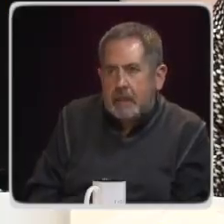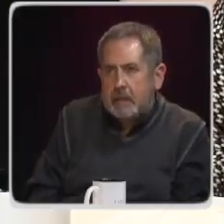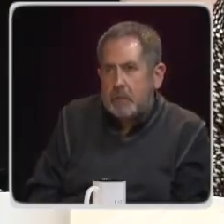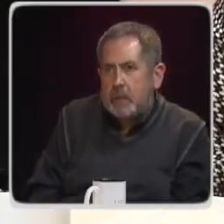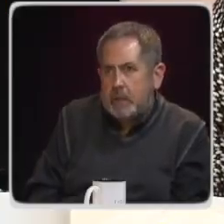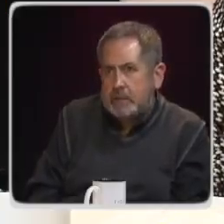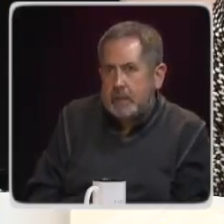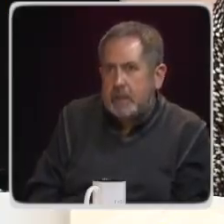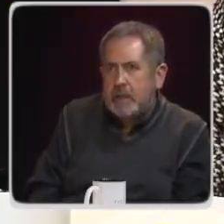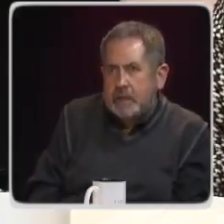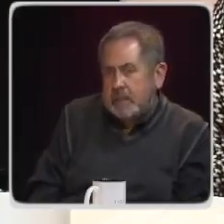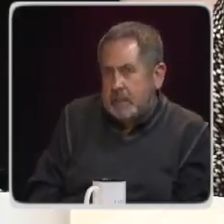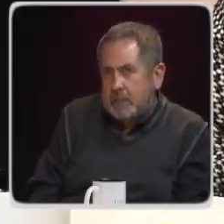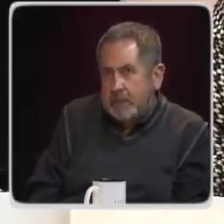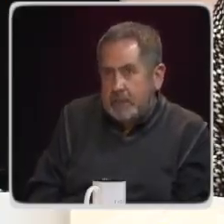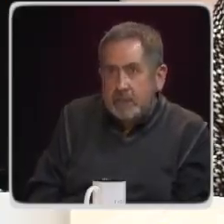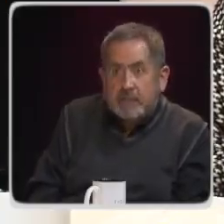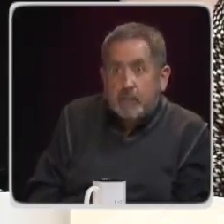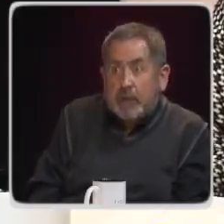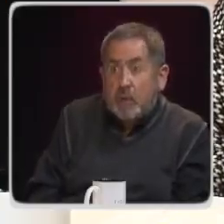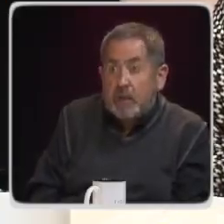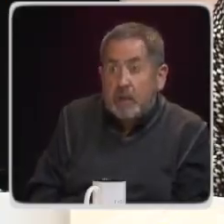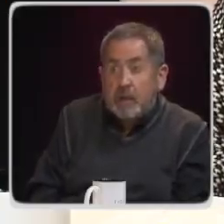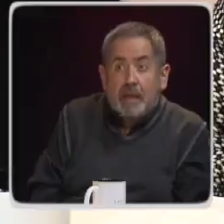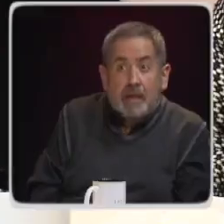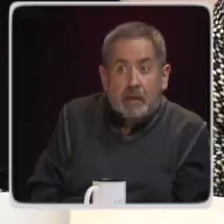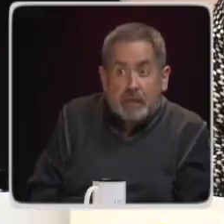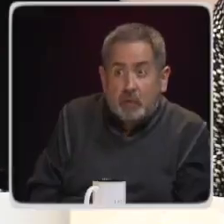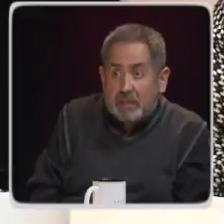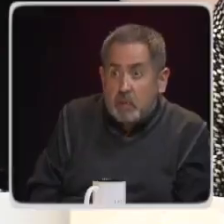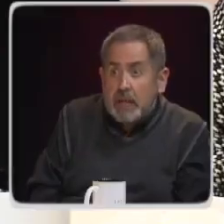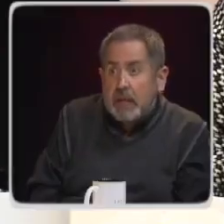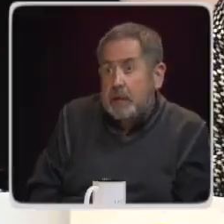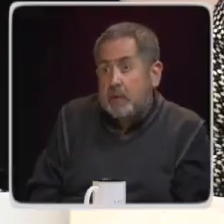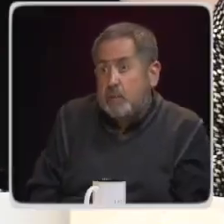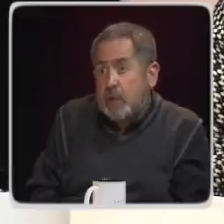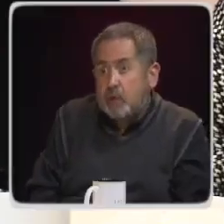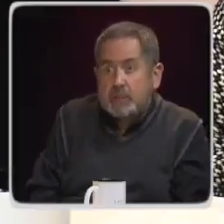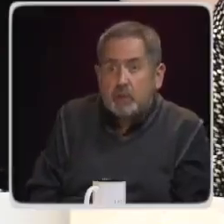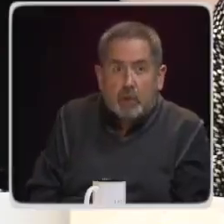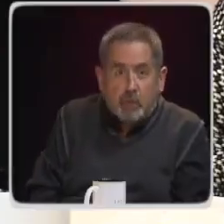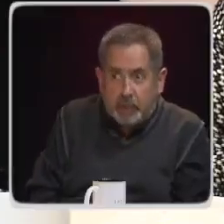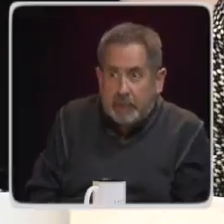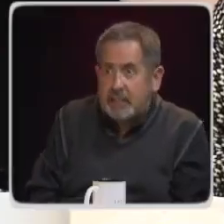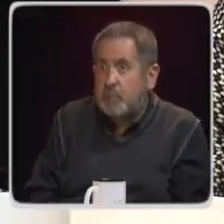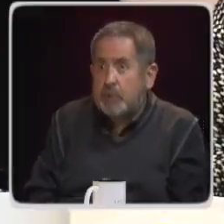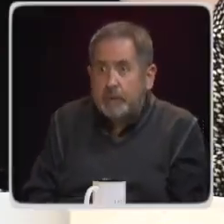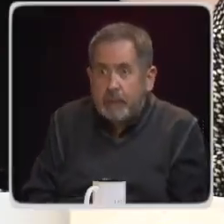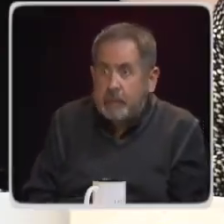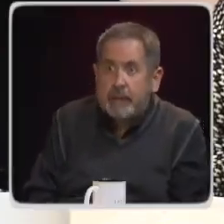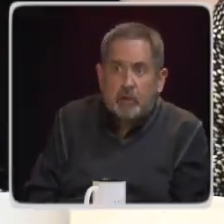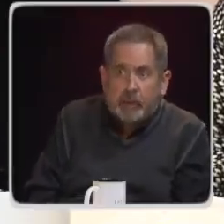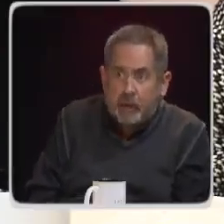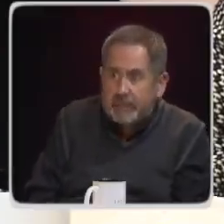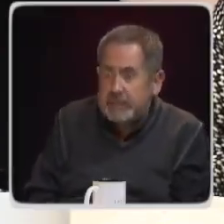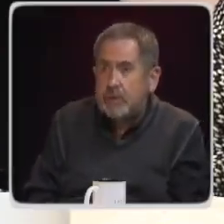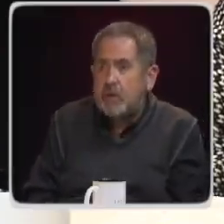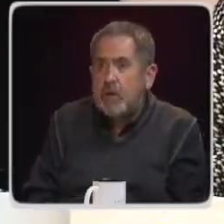centros educativos para poblaciones con alguna discapacidad? Porque en términos